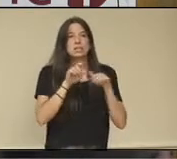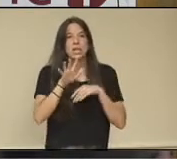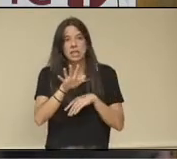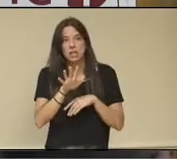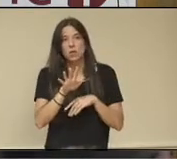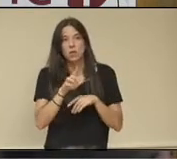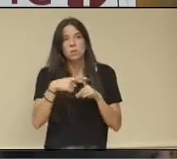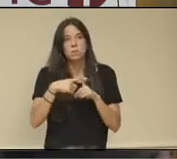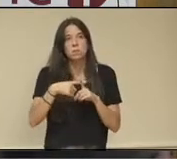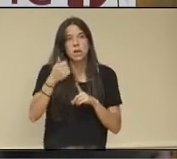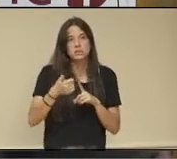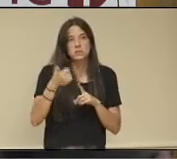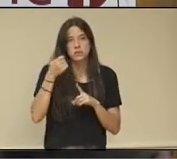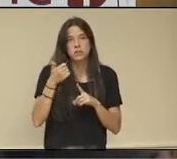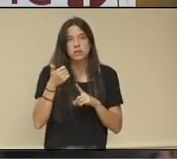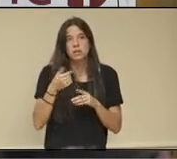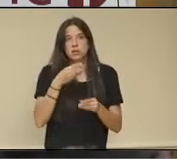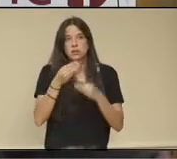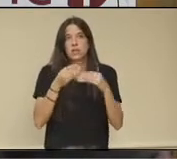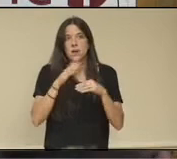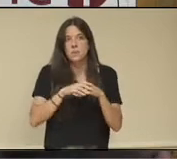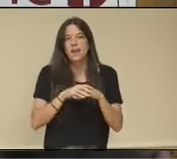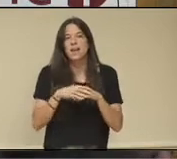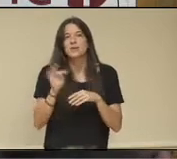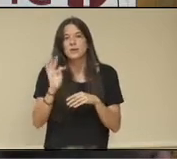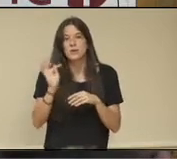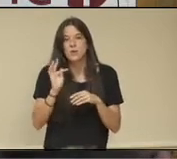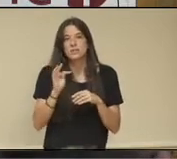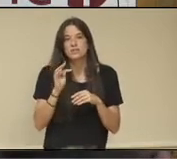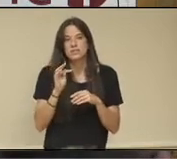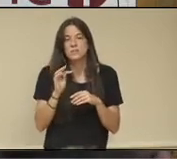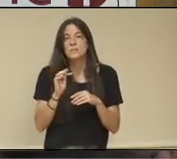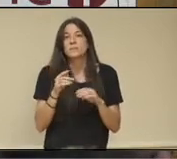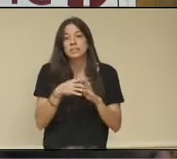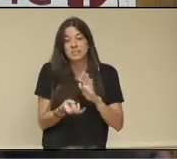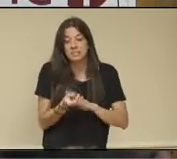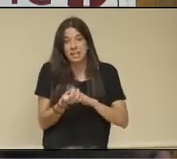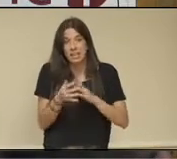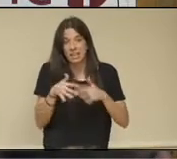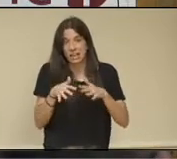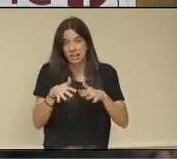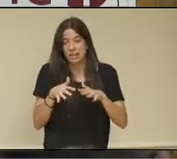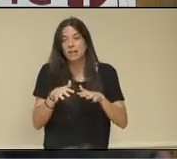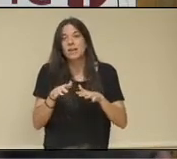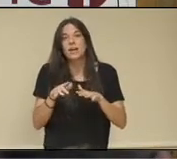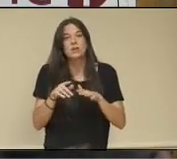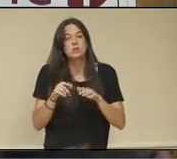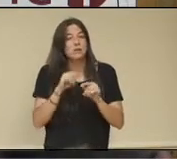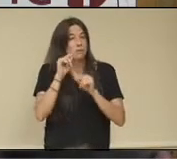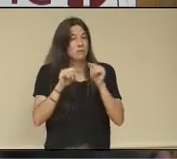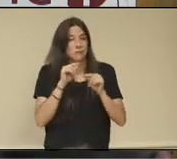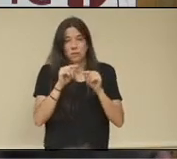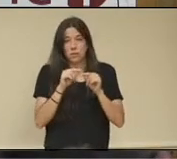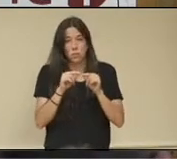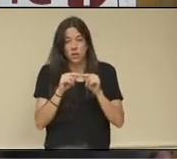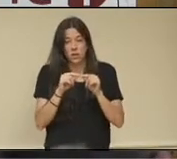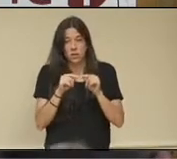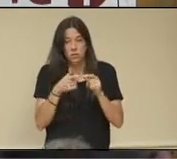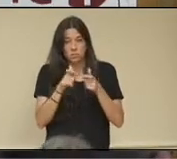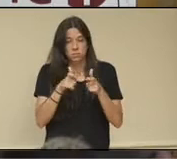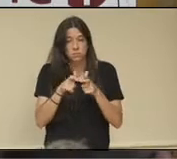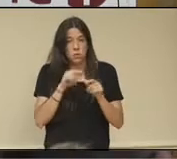tuberculosis, secreta esta proteína que está deleccionada en Bovis, que es muy inmunógena, y ESAT6 la